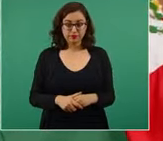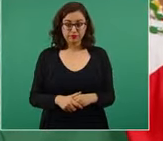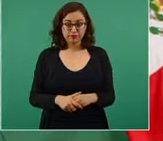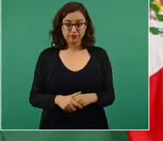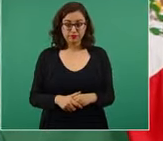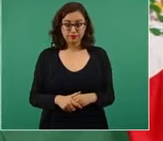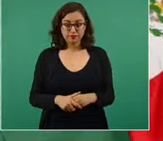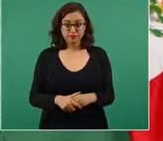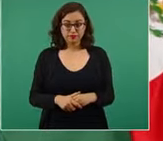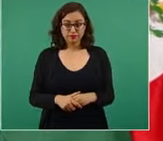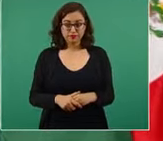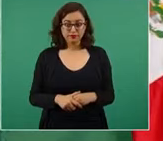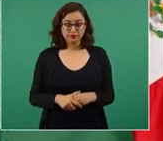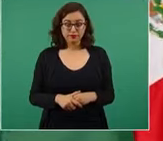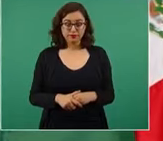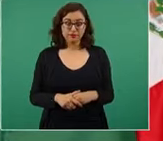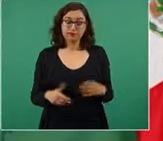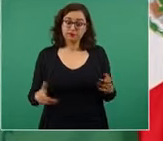que ya